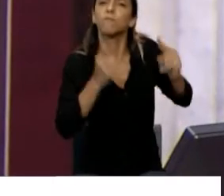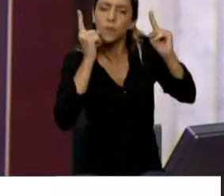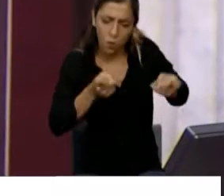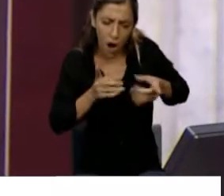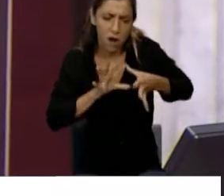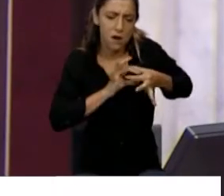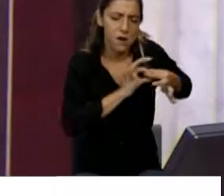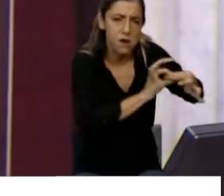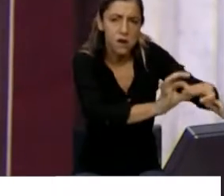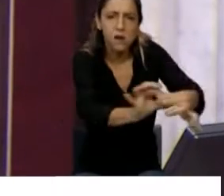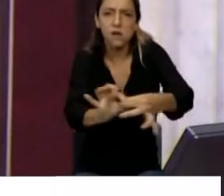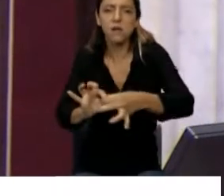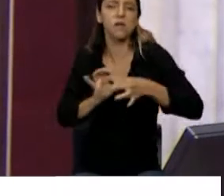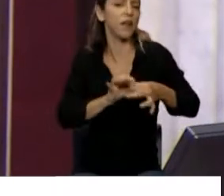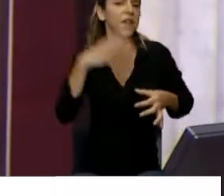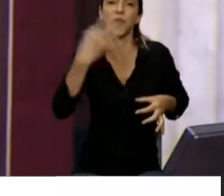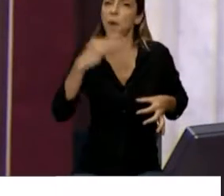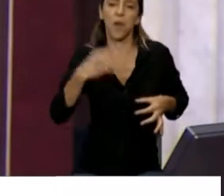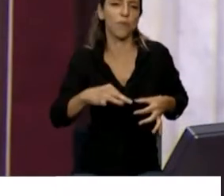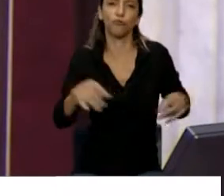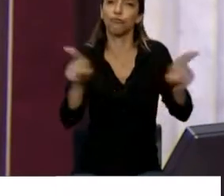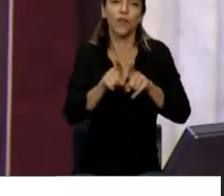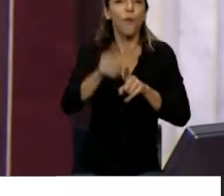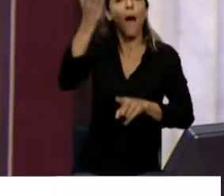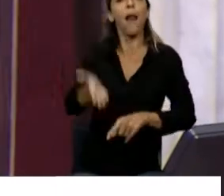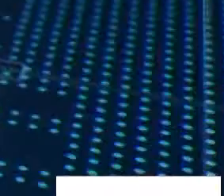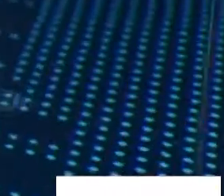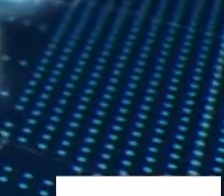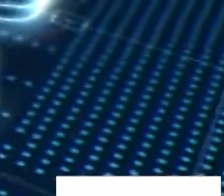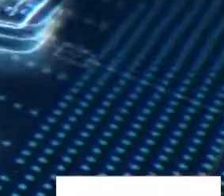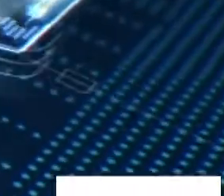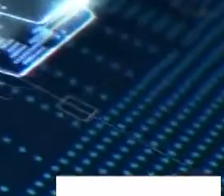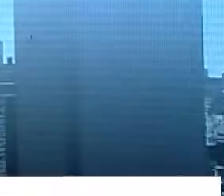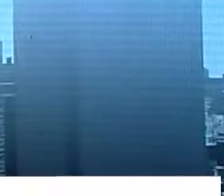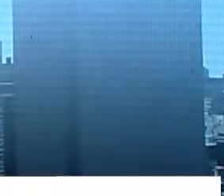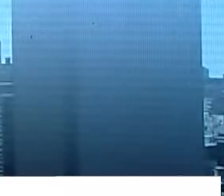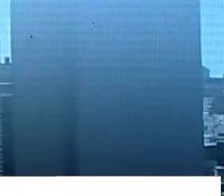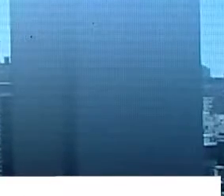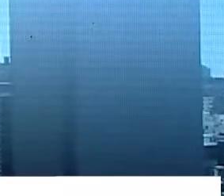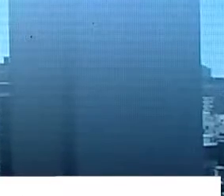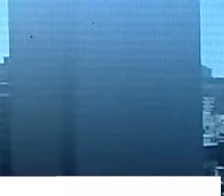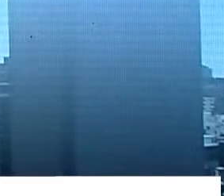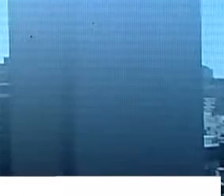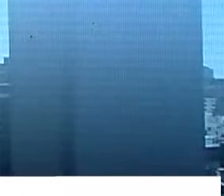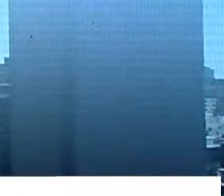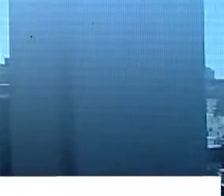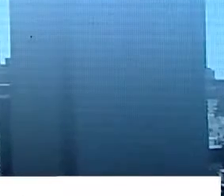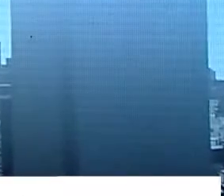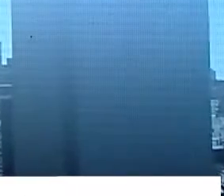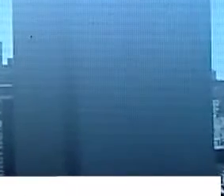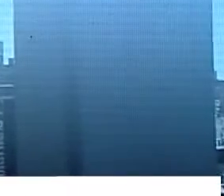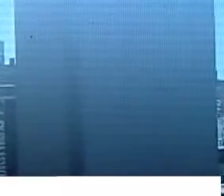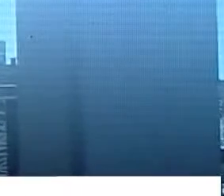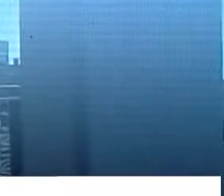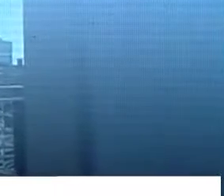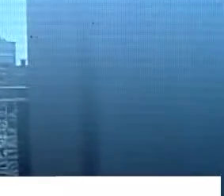la diversidad, como plantea nuestro Papa Francisco. Muchas gracias. Finalmente, esta semana hubo una sesión especial